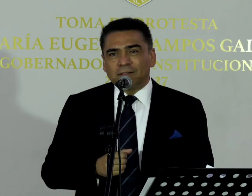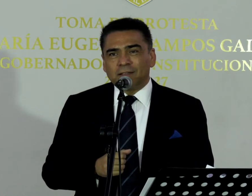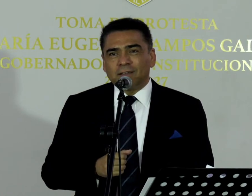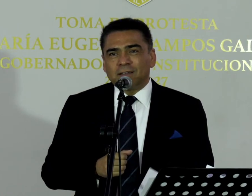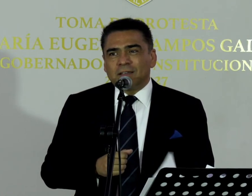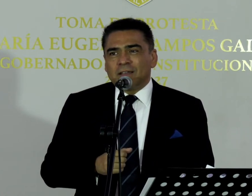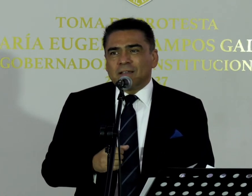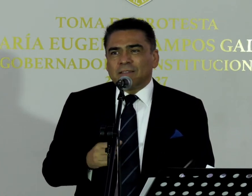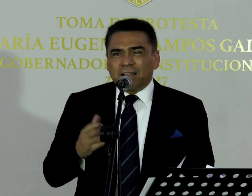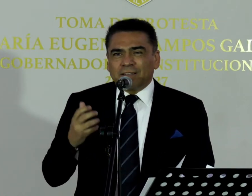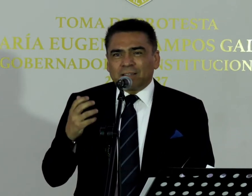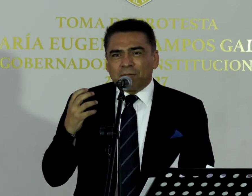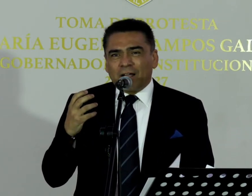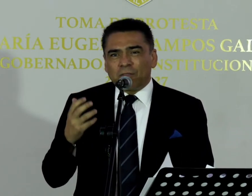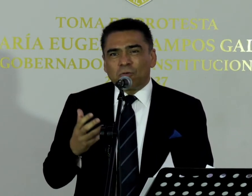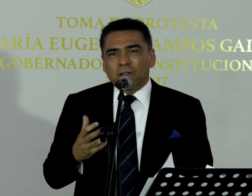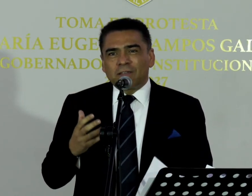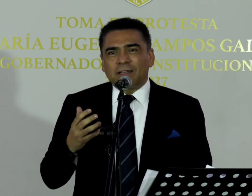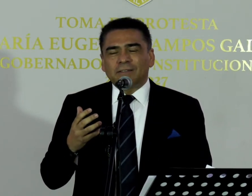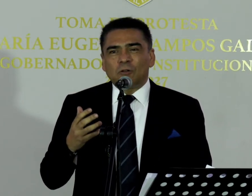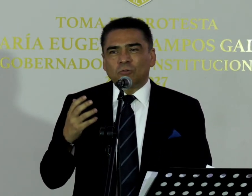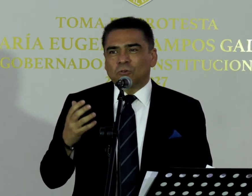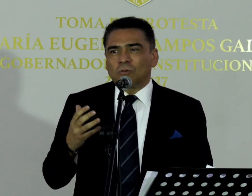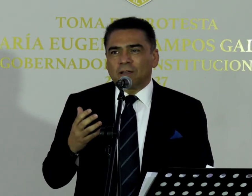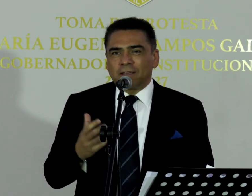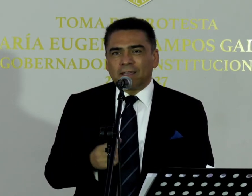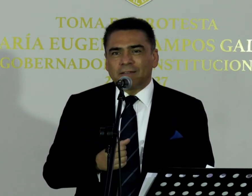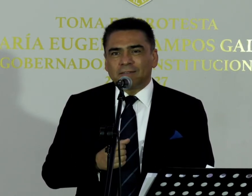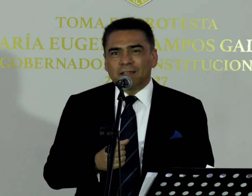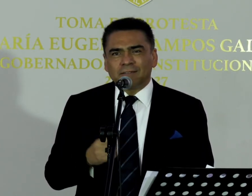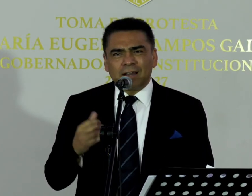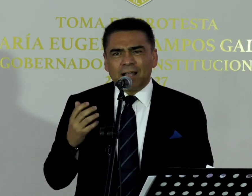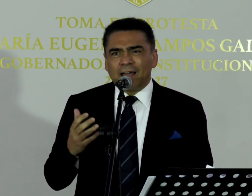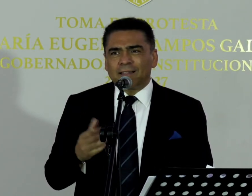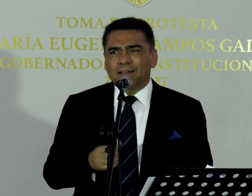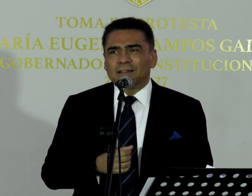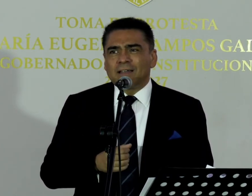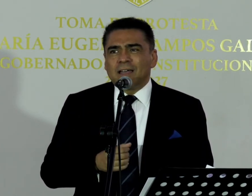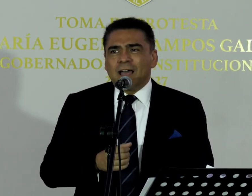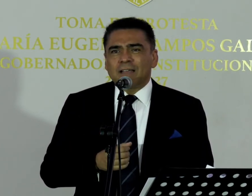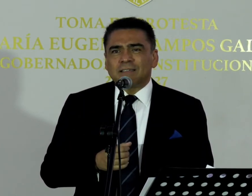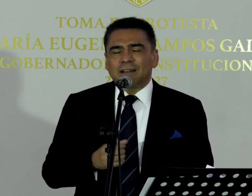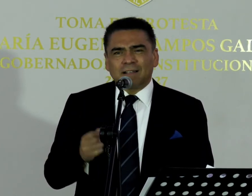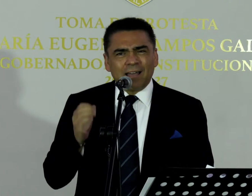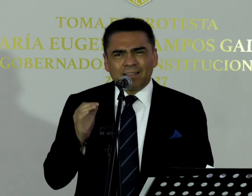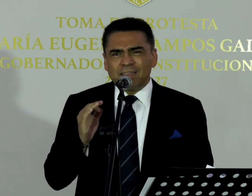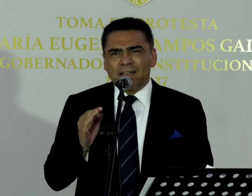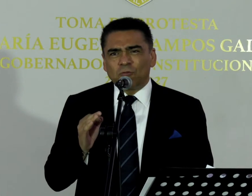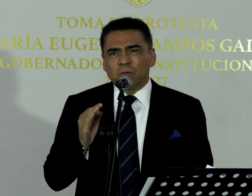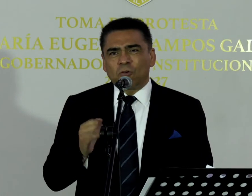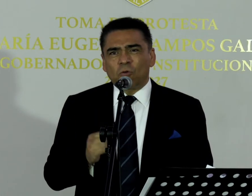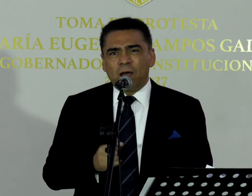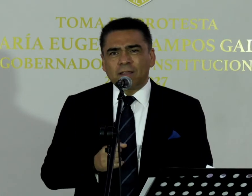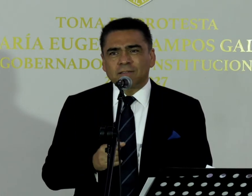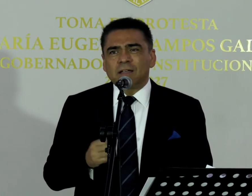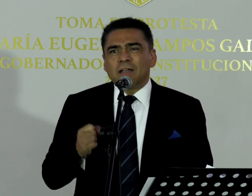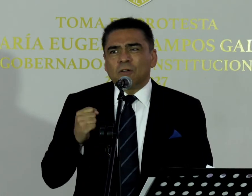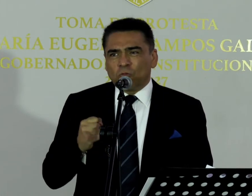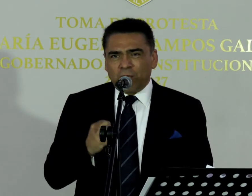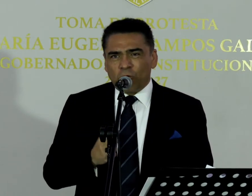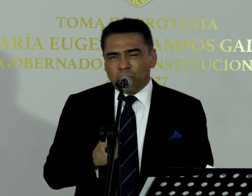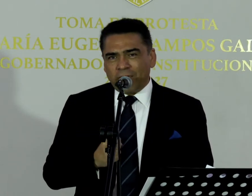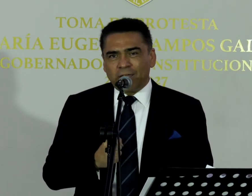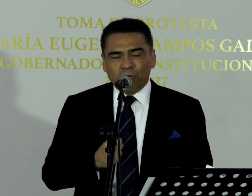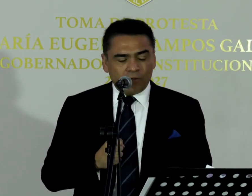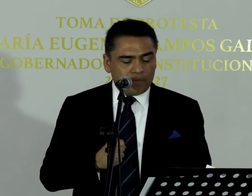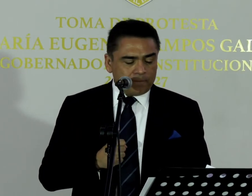Estado Grande, de gente trabajadora, de gente luchona, de gente entregada a hacer cada día un mejor Juárez,